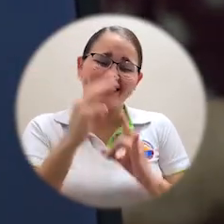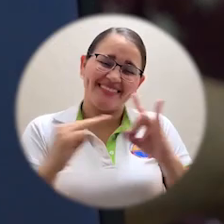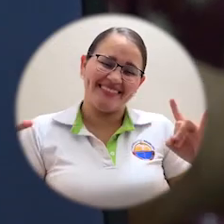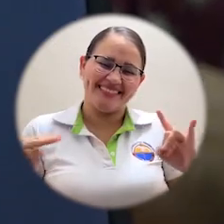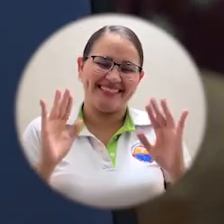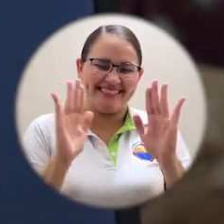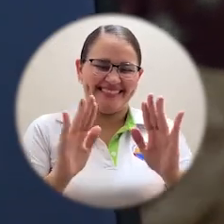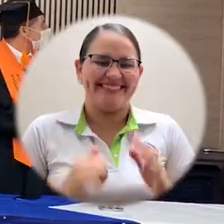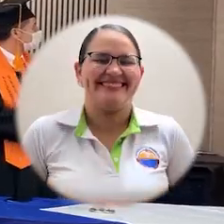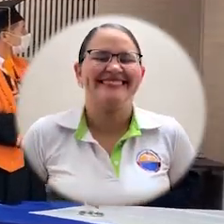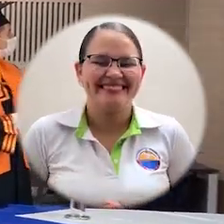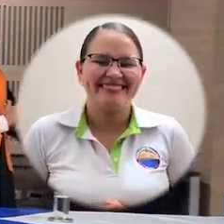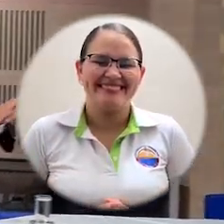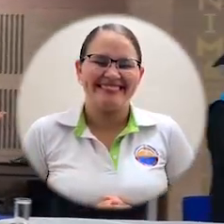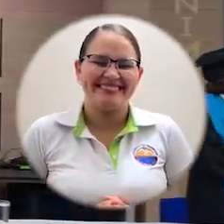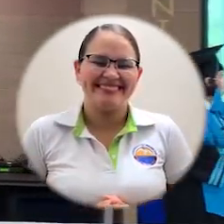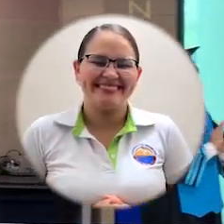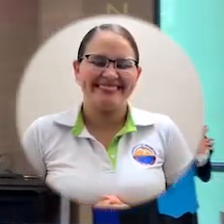que vivimos en la universidad.